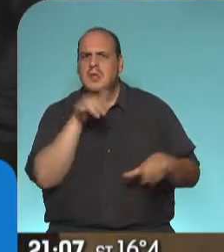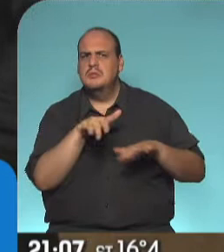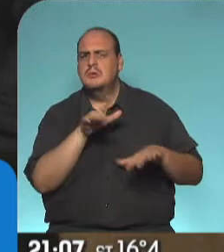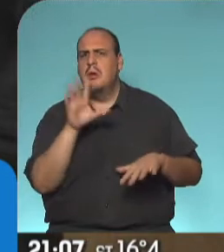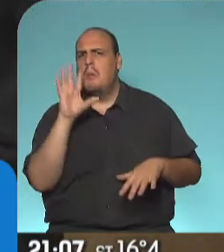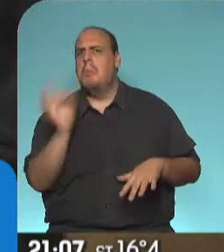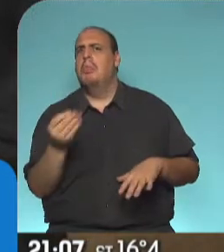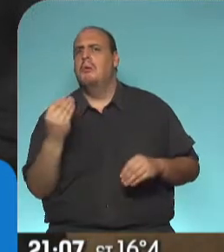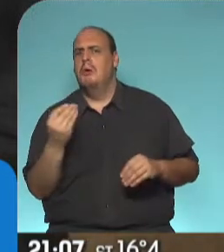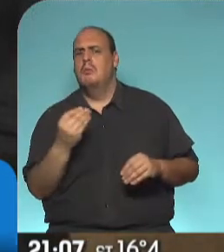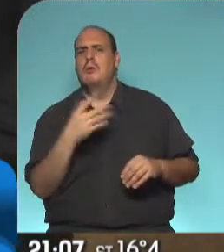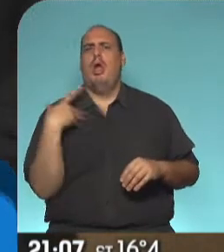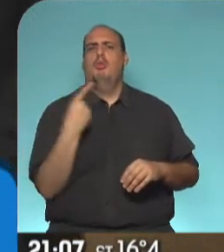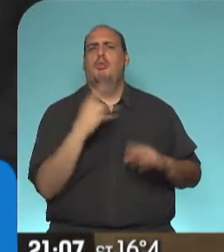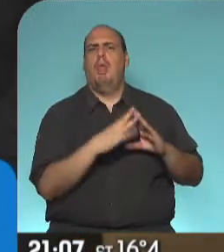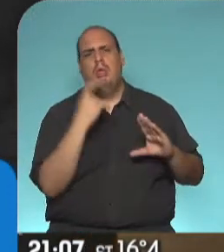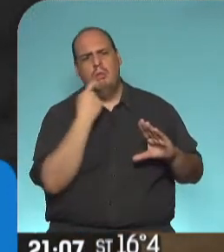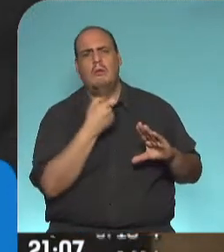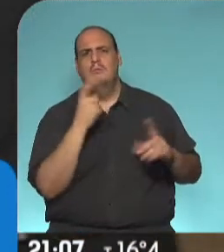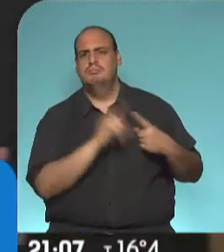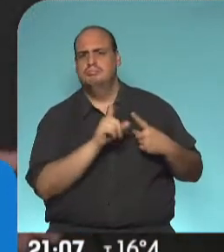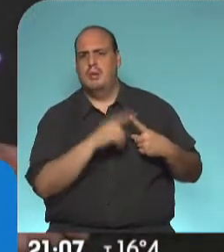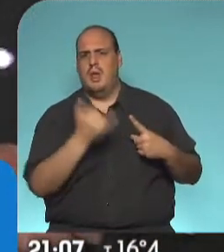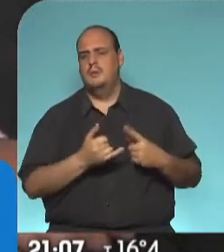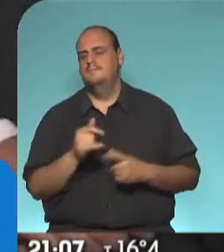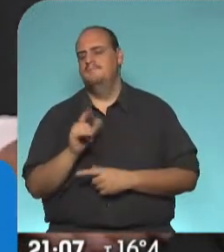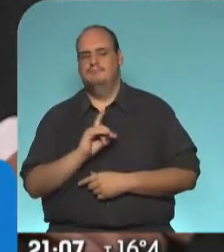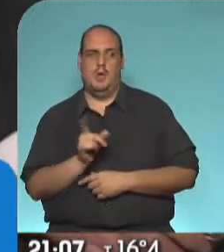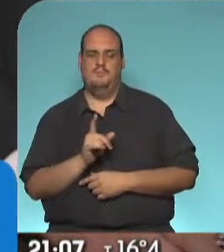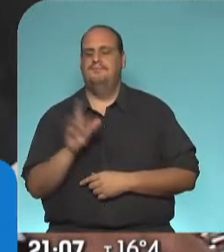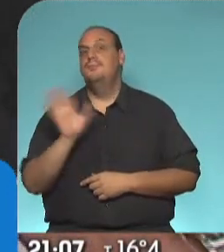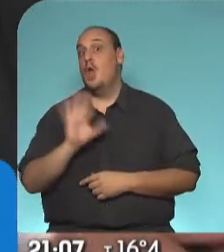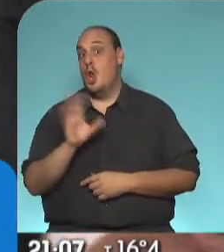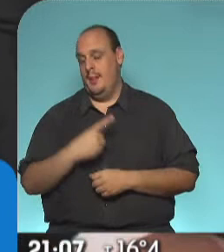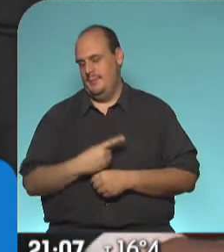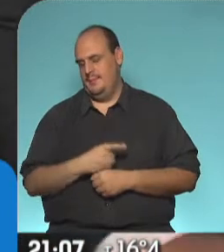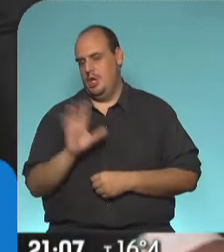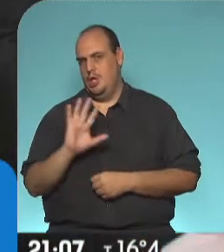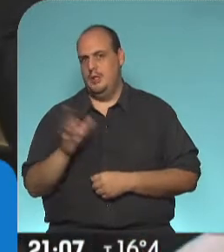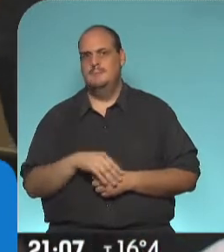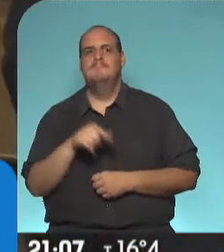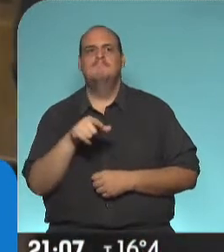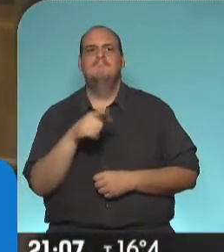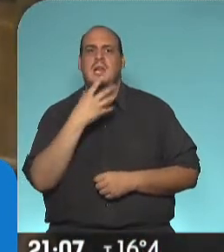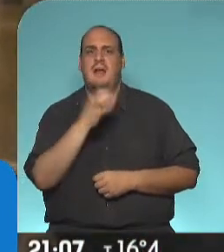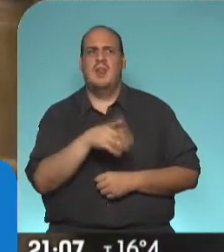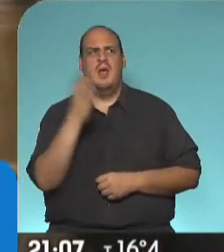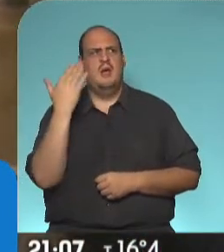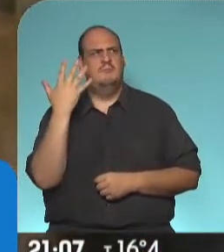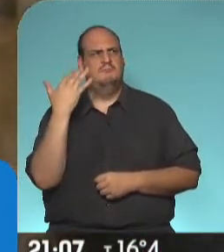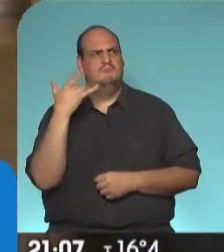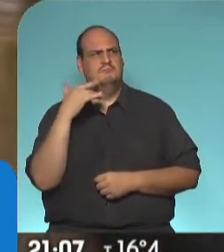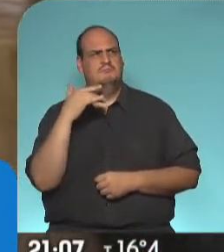contacto con las autoridades del geriátrico? No. Hola, ¿qué tal? Bueno, en realidad hubo un mail que se mandó a